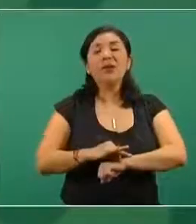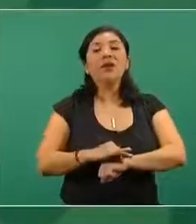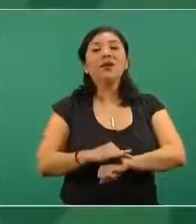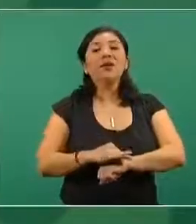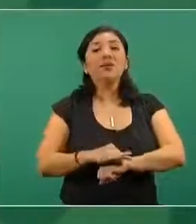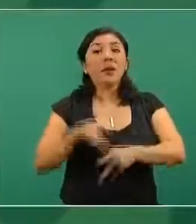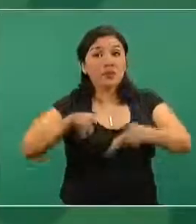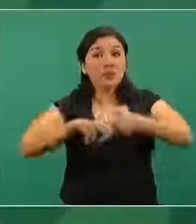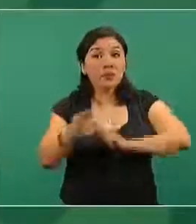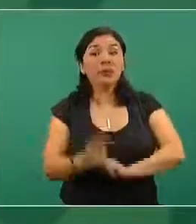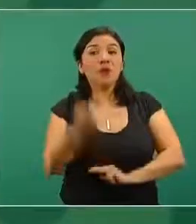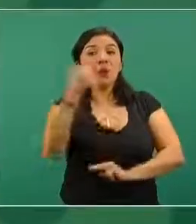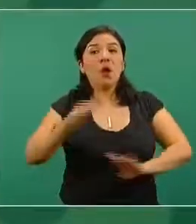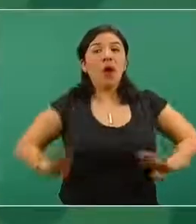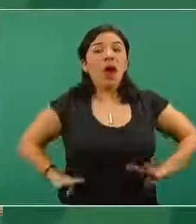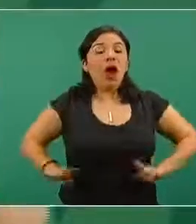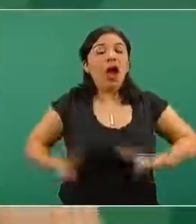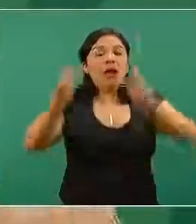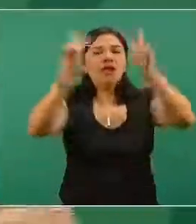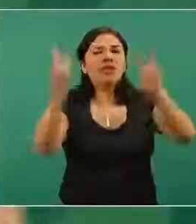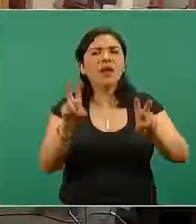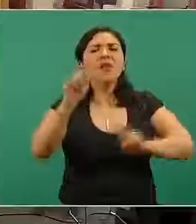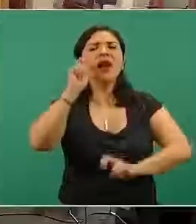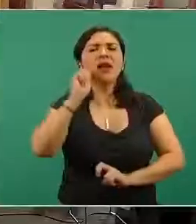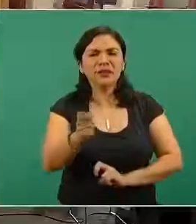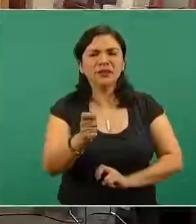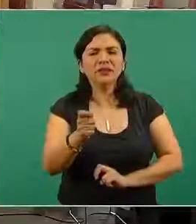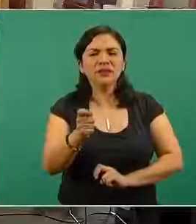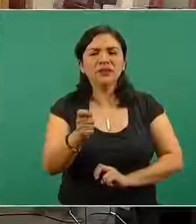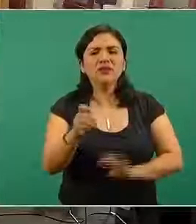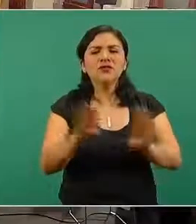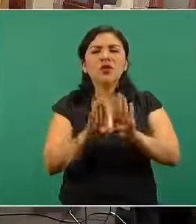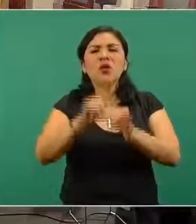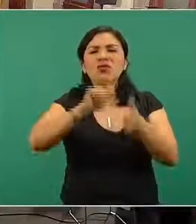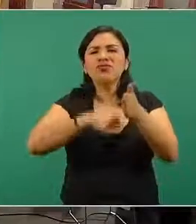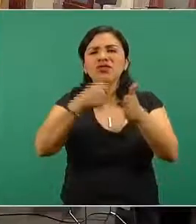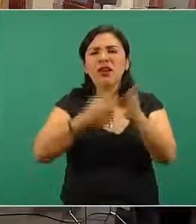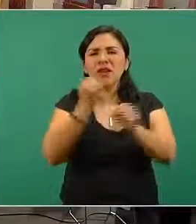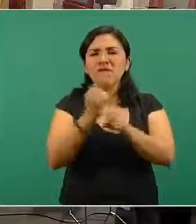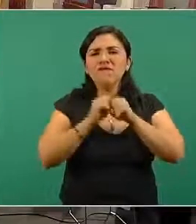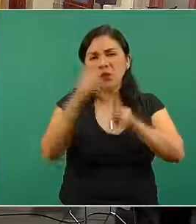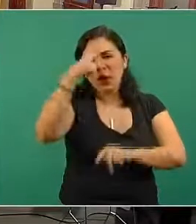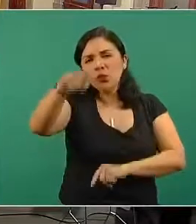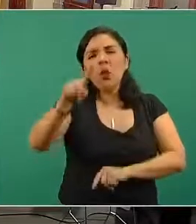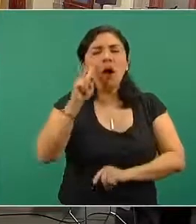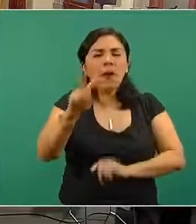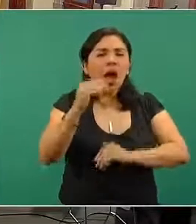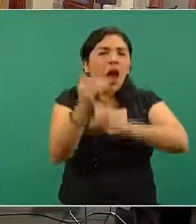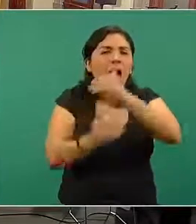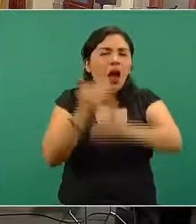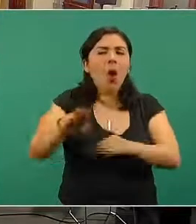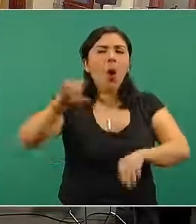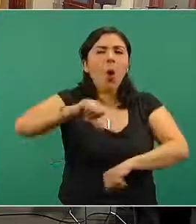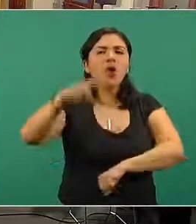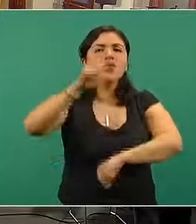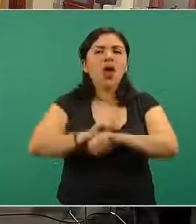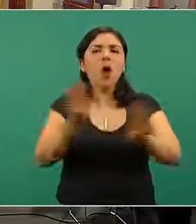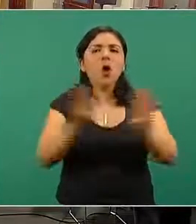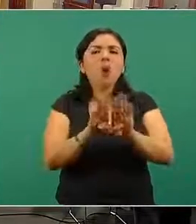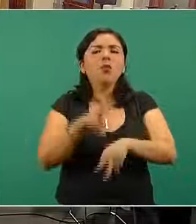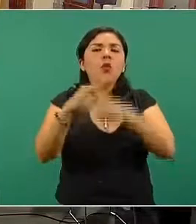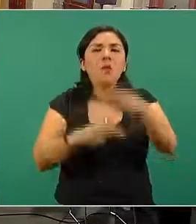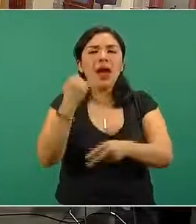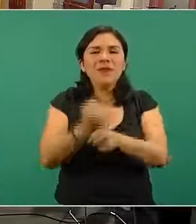podríamos empezar con el componente técnico para que ustedes puedan identificar el avance al día de hoy de la